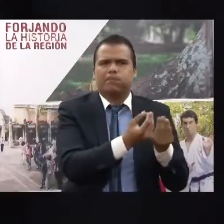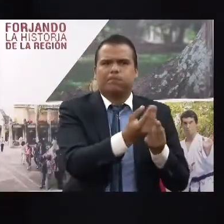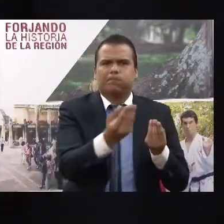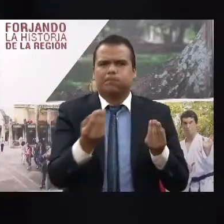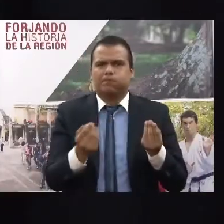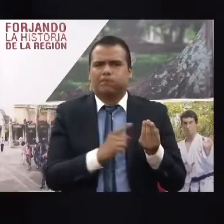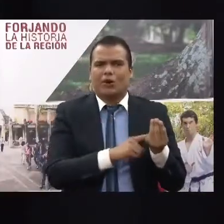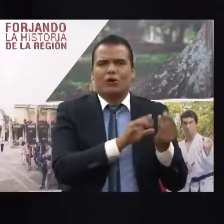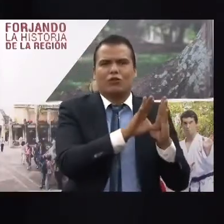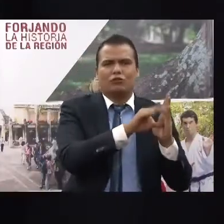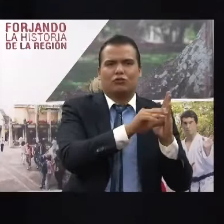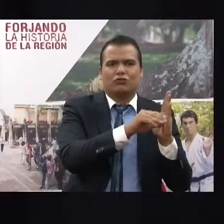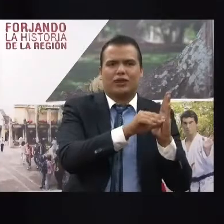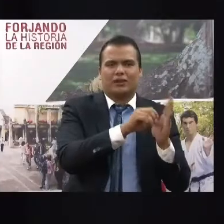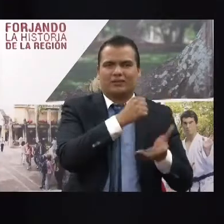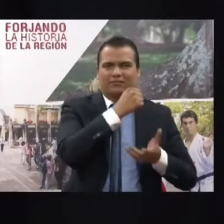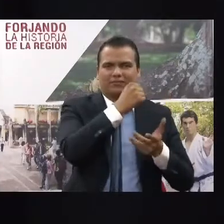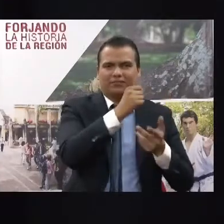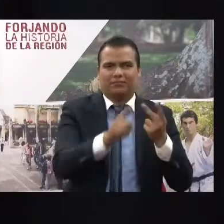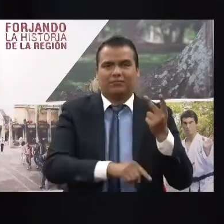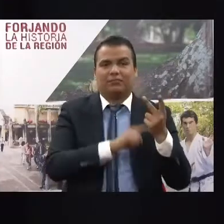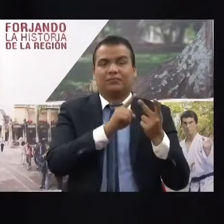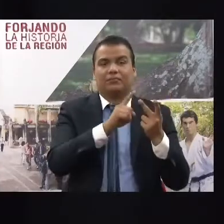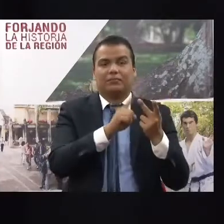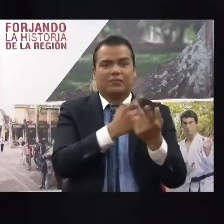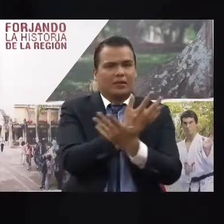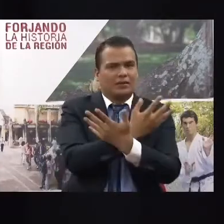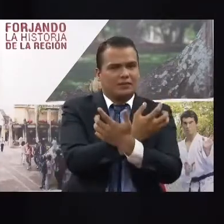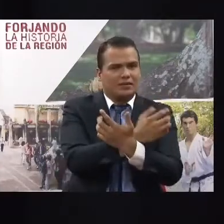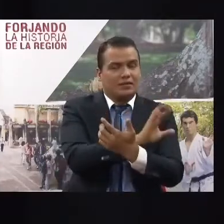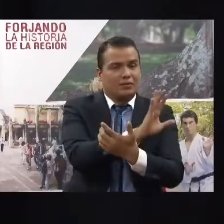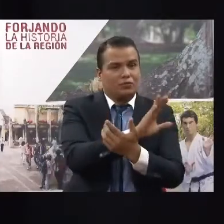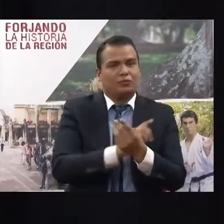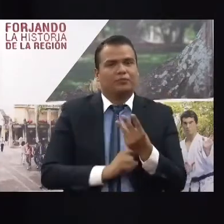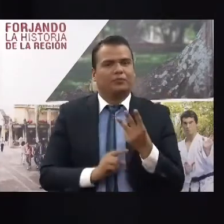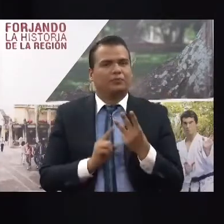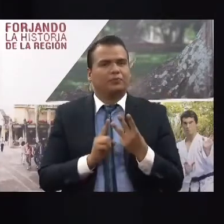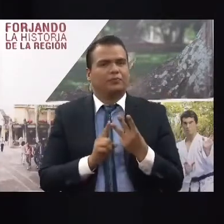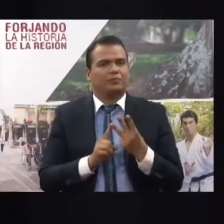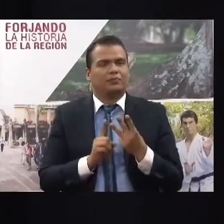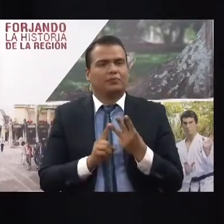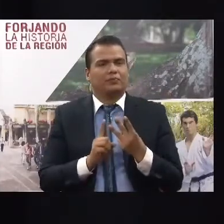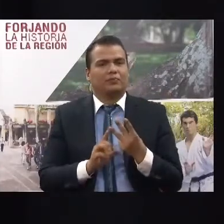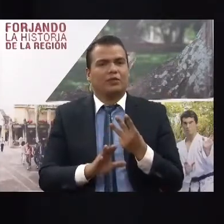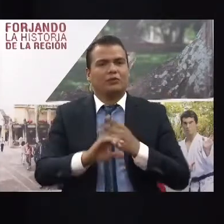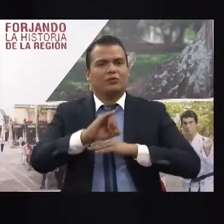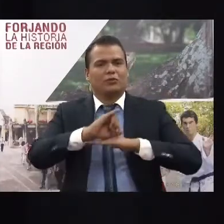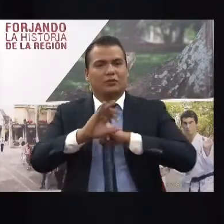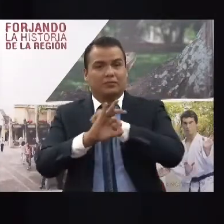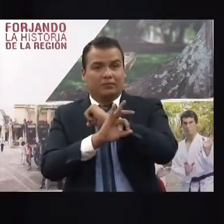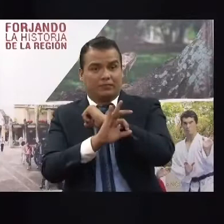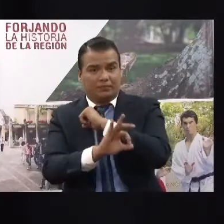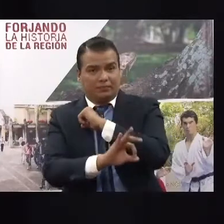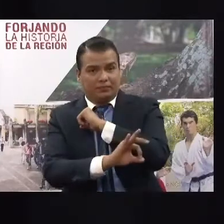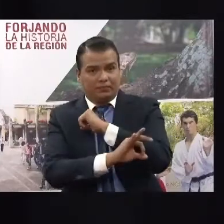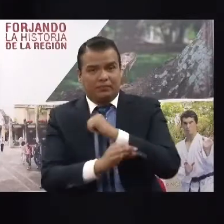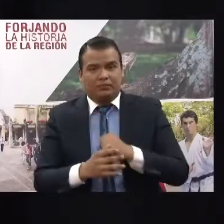Económicas, Facultad de Ciencias Naturales y Exactas, Instituto de